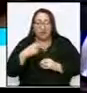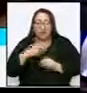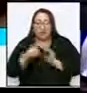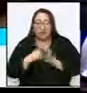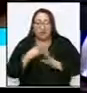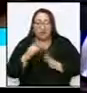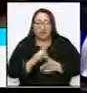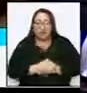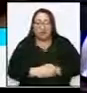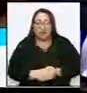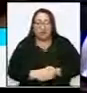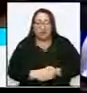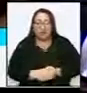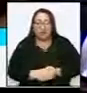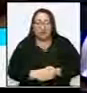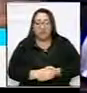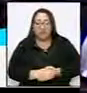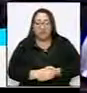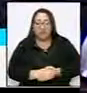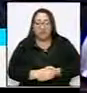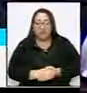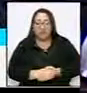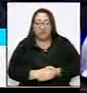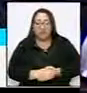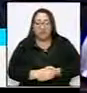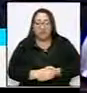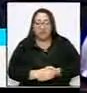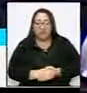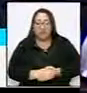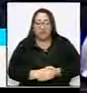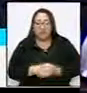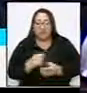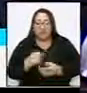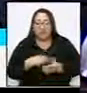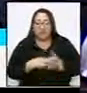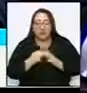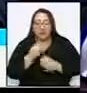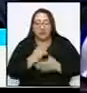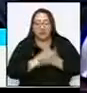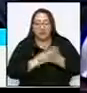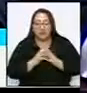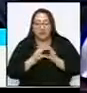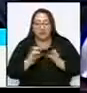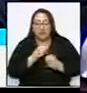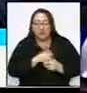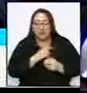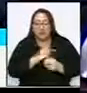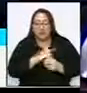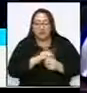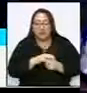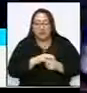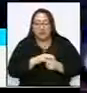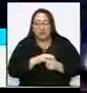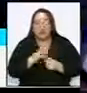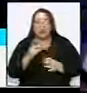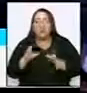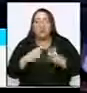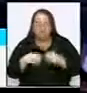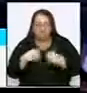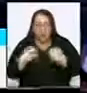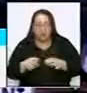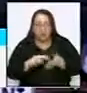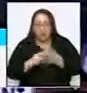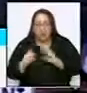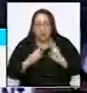derecho. Pero tenemos que considerar también que esta división de poderes, tomando ya las